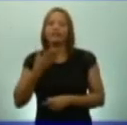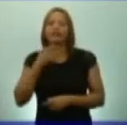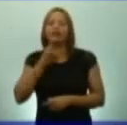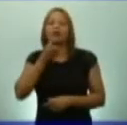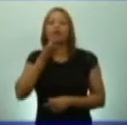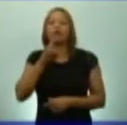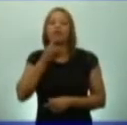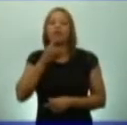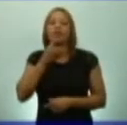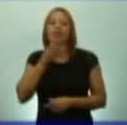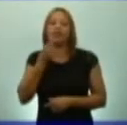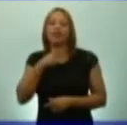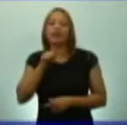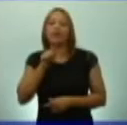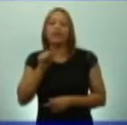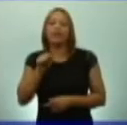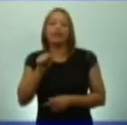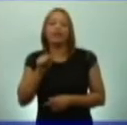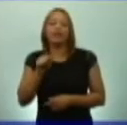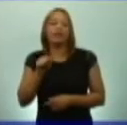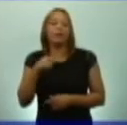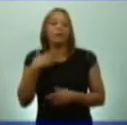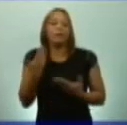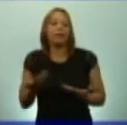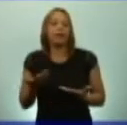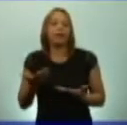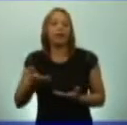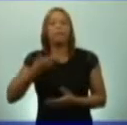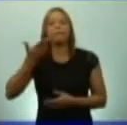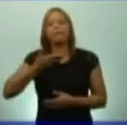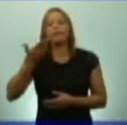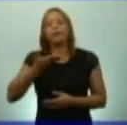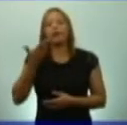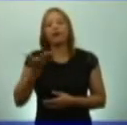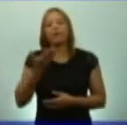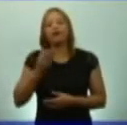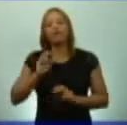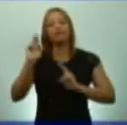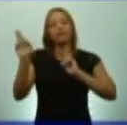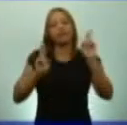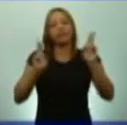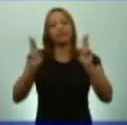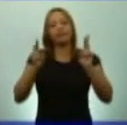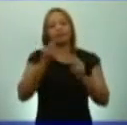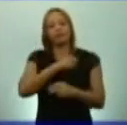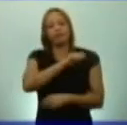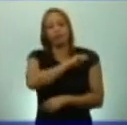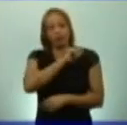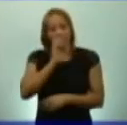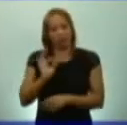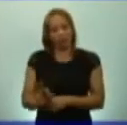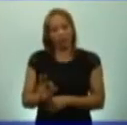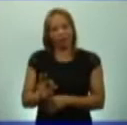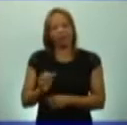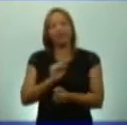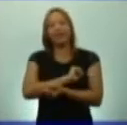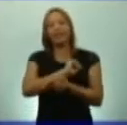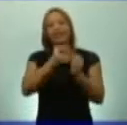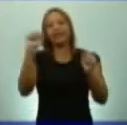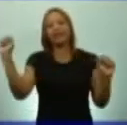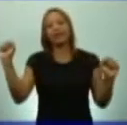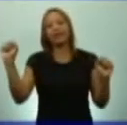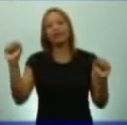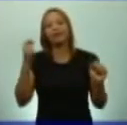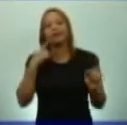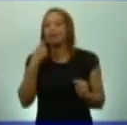comandante Fidel Castro Ruz para proclamar la decisión de nuestro pueblo de ser libre a